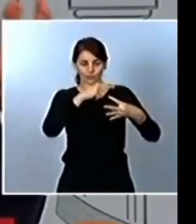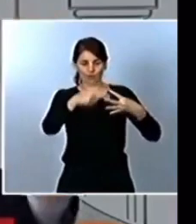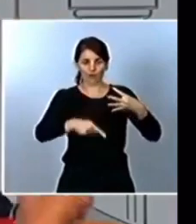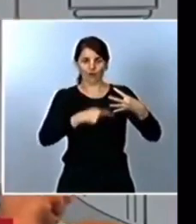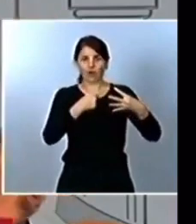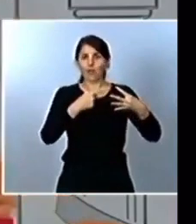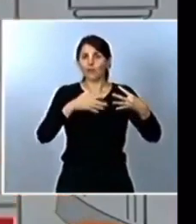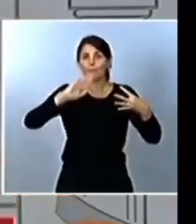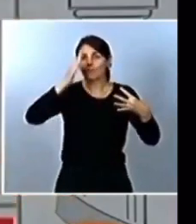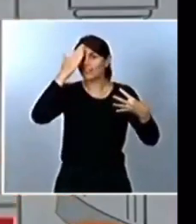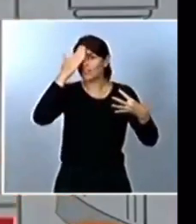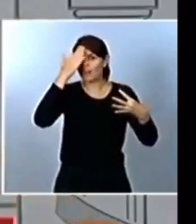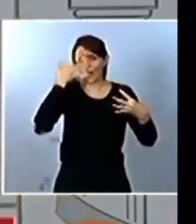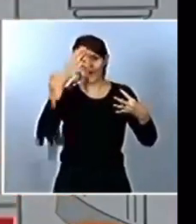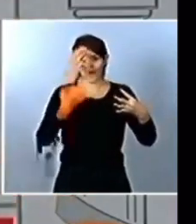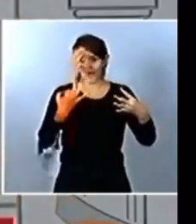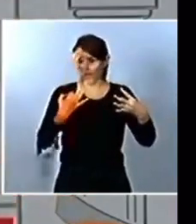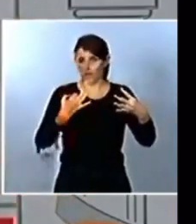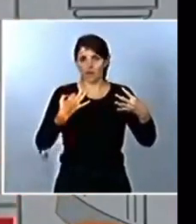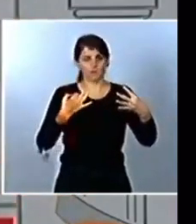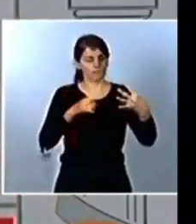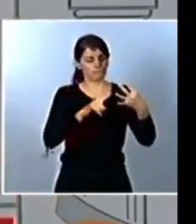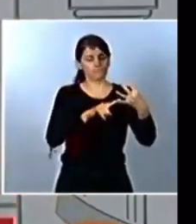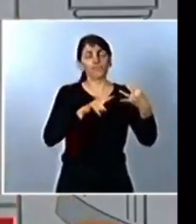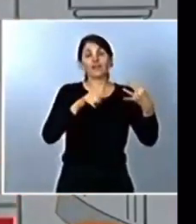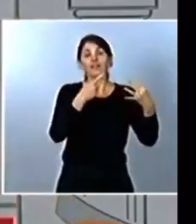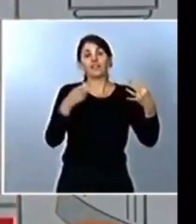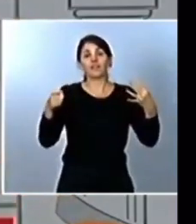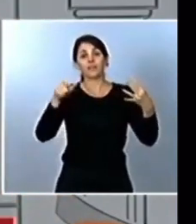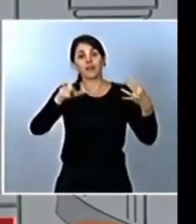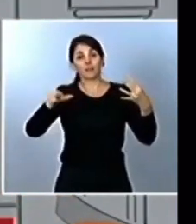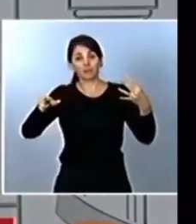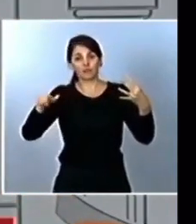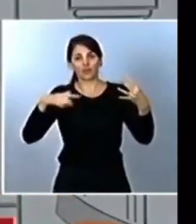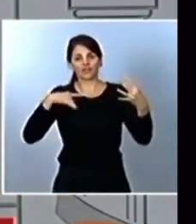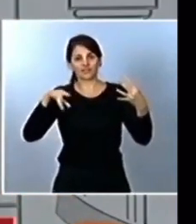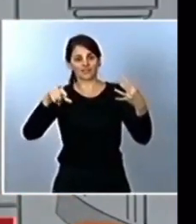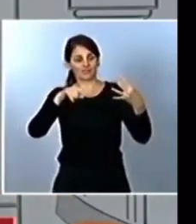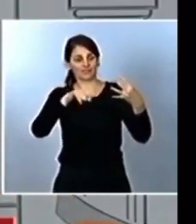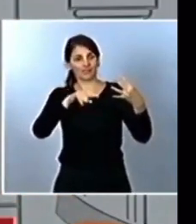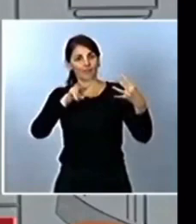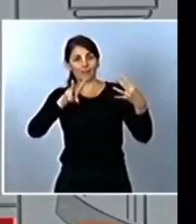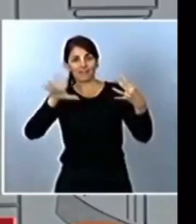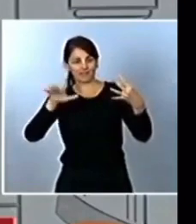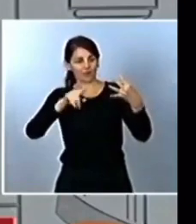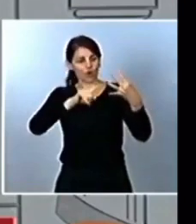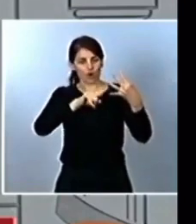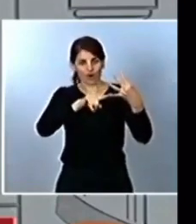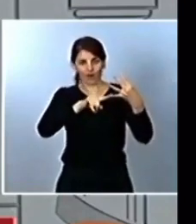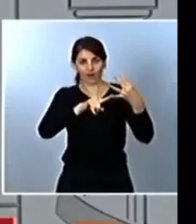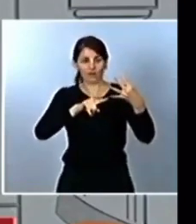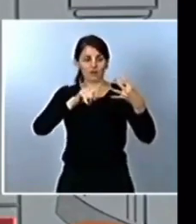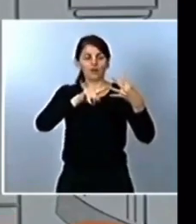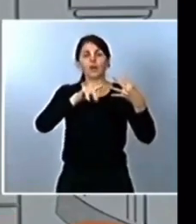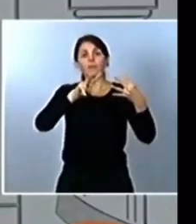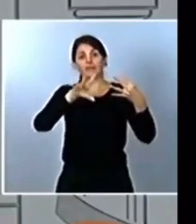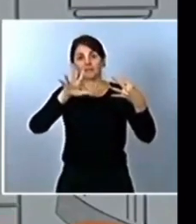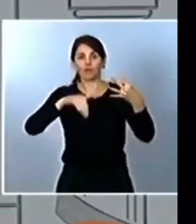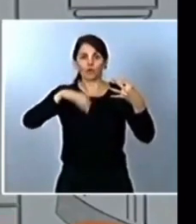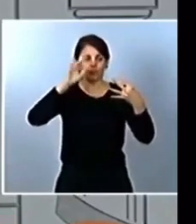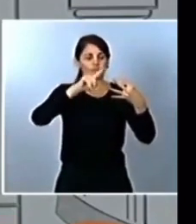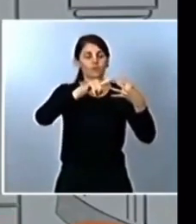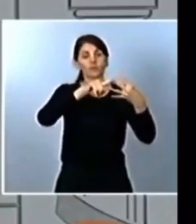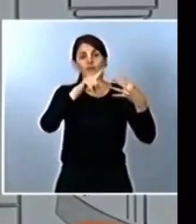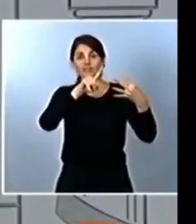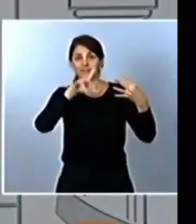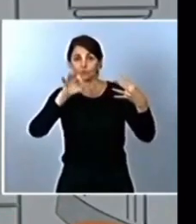hasta 25, de 25 a 150, de 150 en adelante. Lo que quiero decirles con esto es